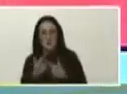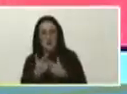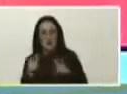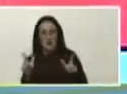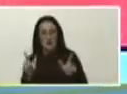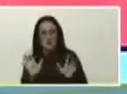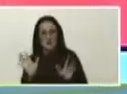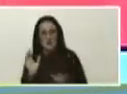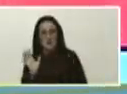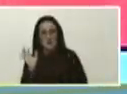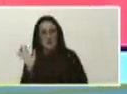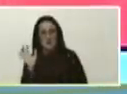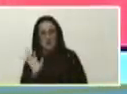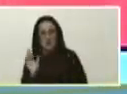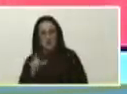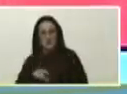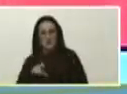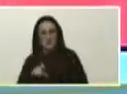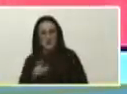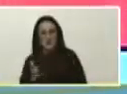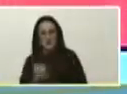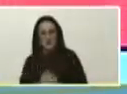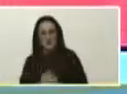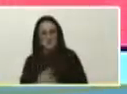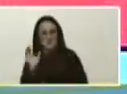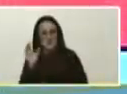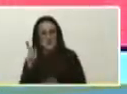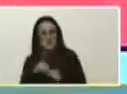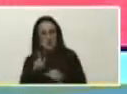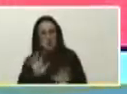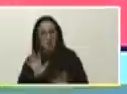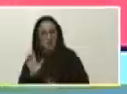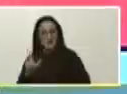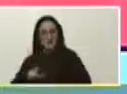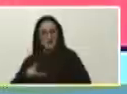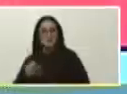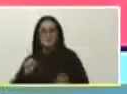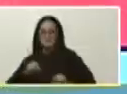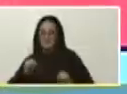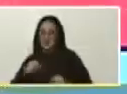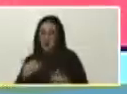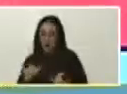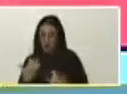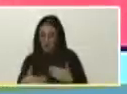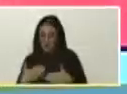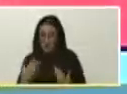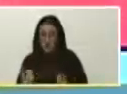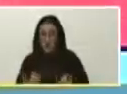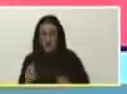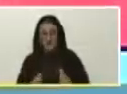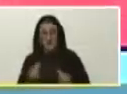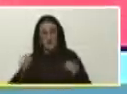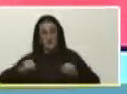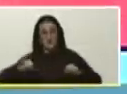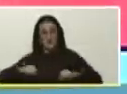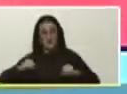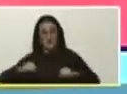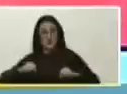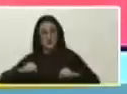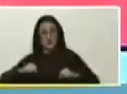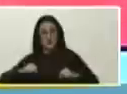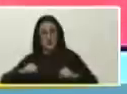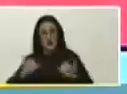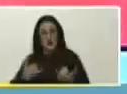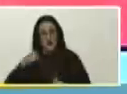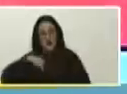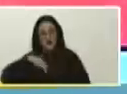de dependencia, libre de rentismo petrolero, ¿verdad? Sí, la estamos construyendo, sí.